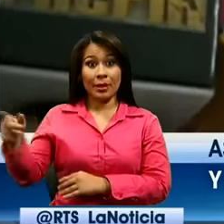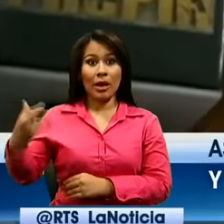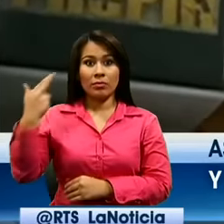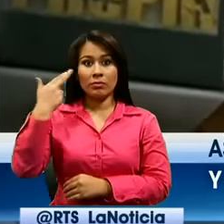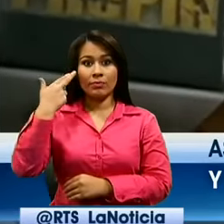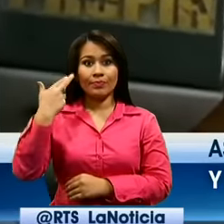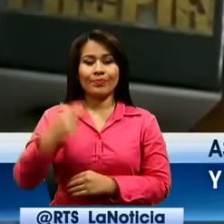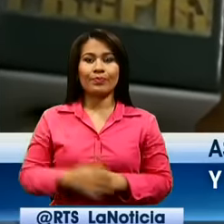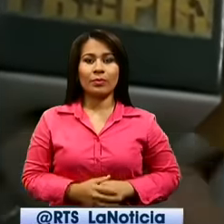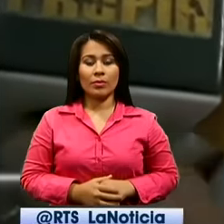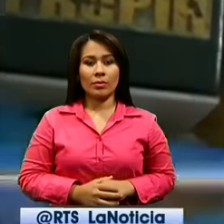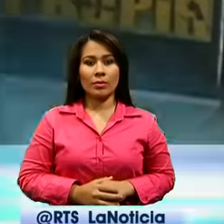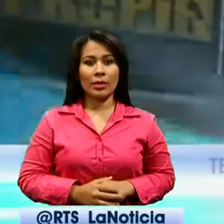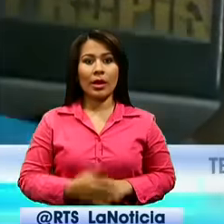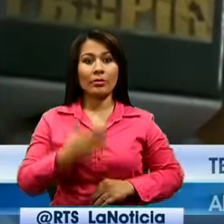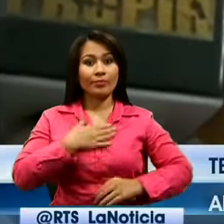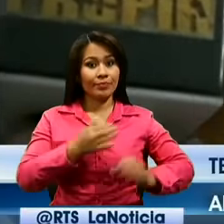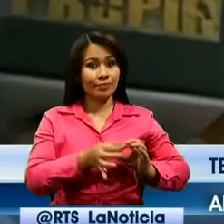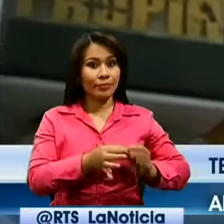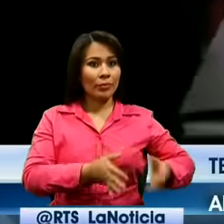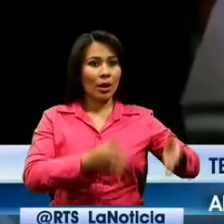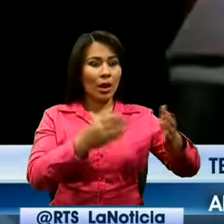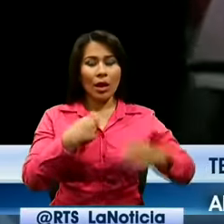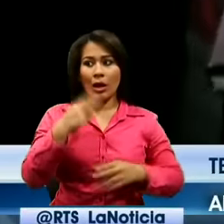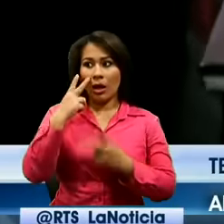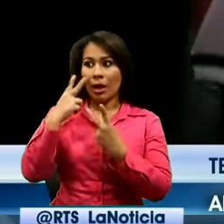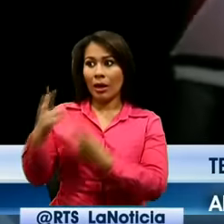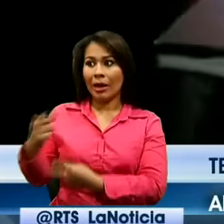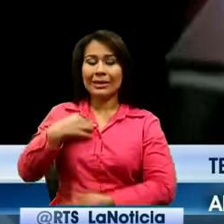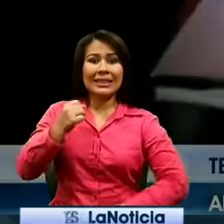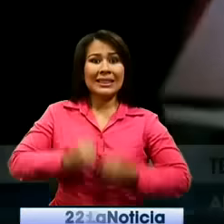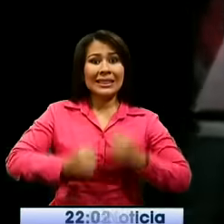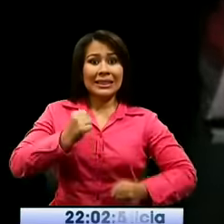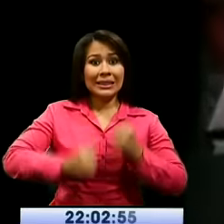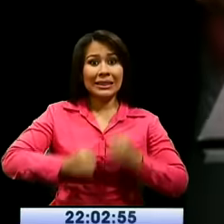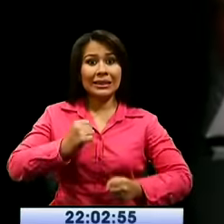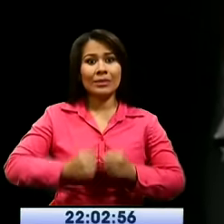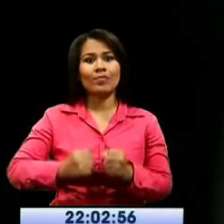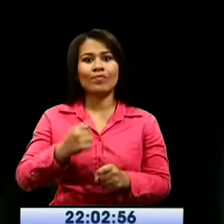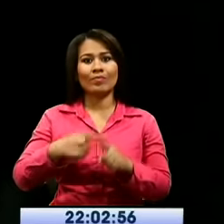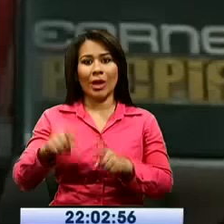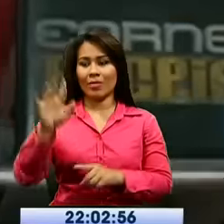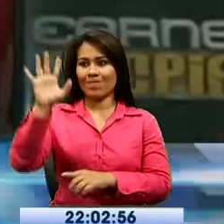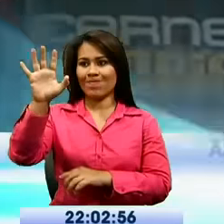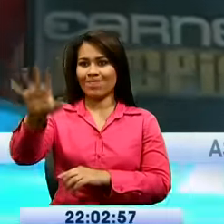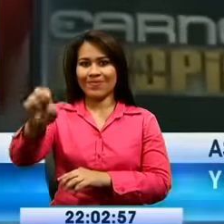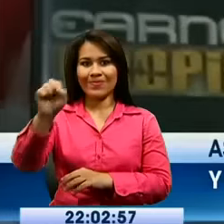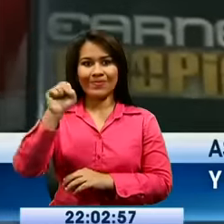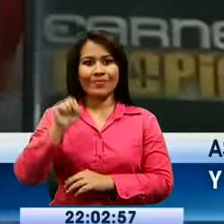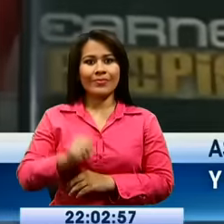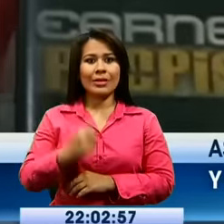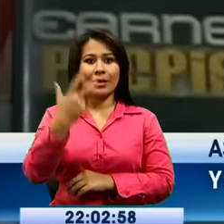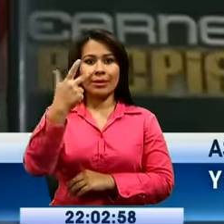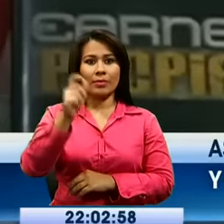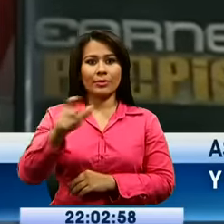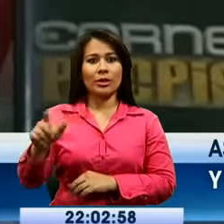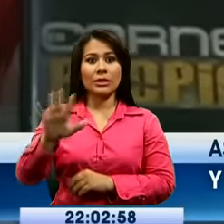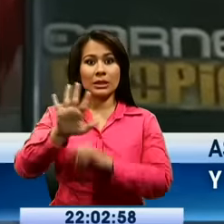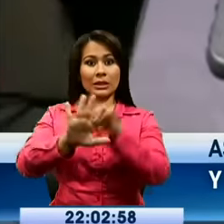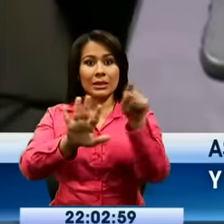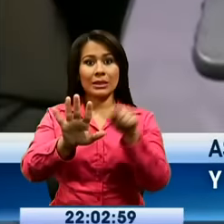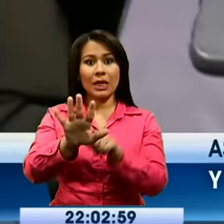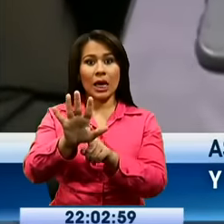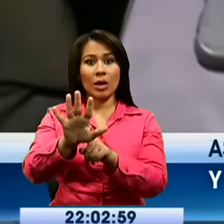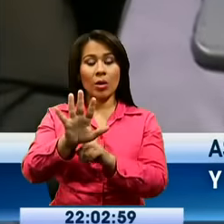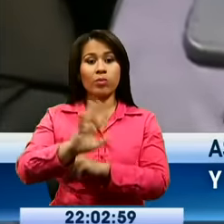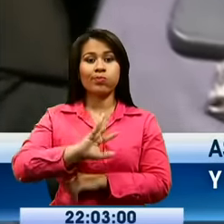y bueno, con mi otro compañero salimos corriendo, pero cogieron a tres de ellos, o sea, éramos cinco en total. Bueno, y cogieron a tres de mis amigos